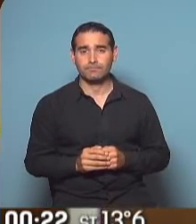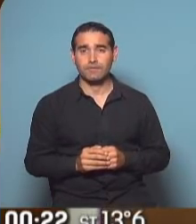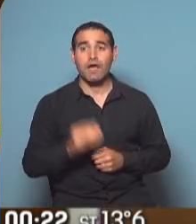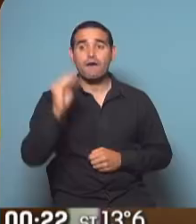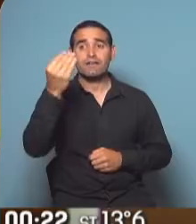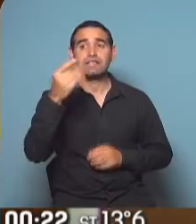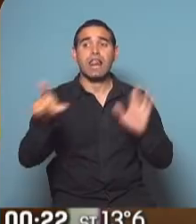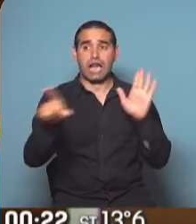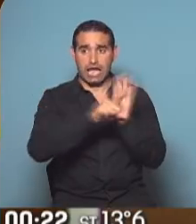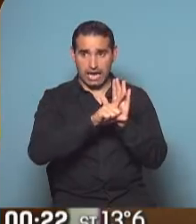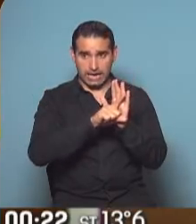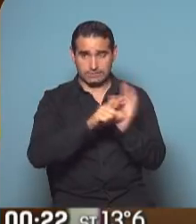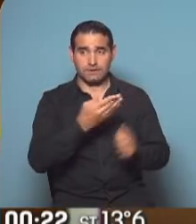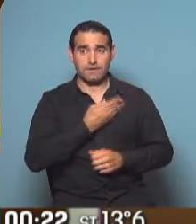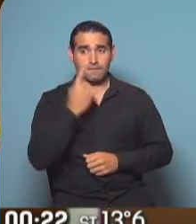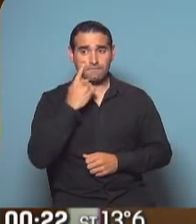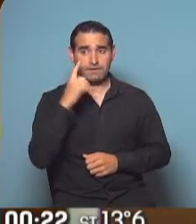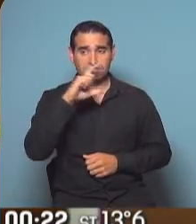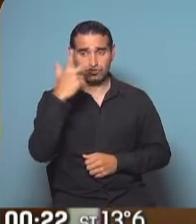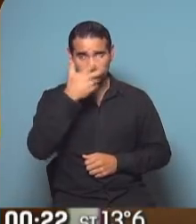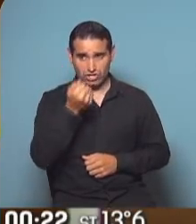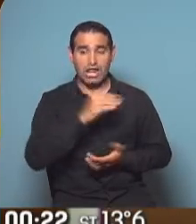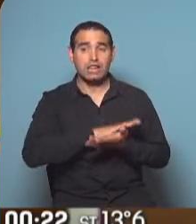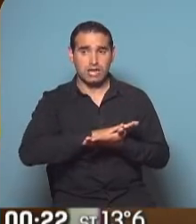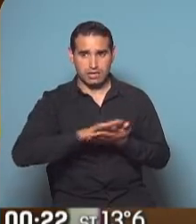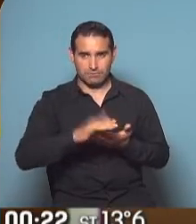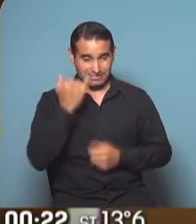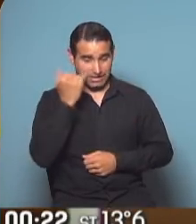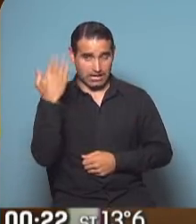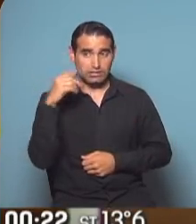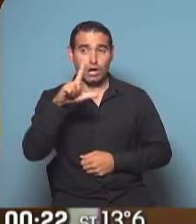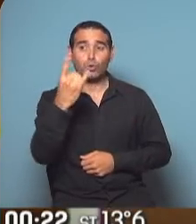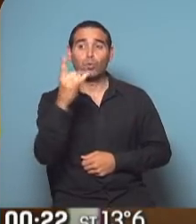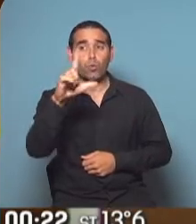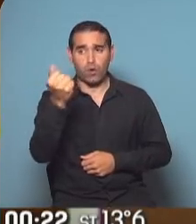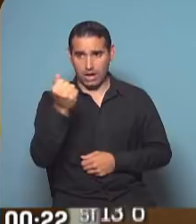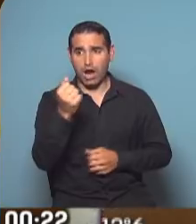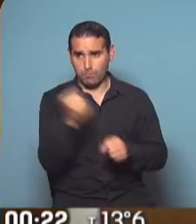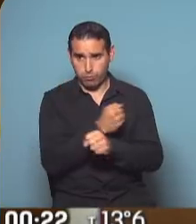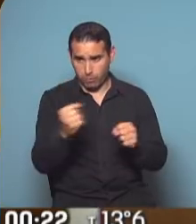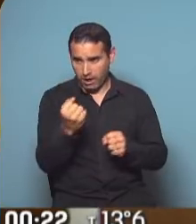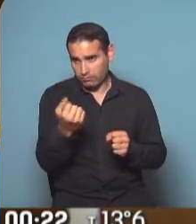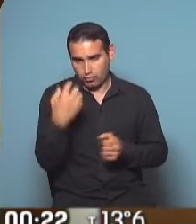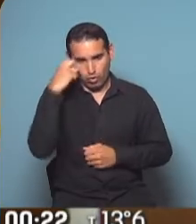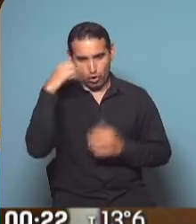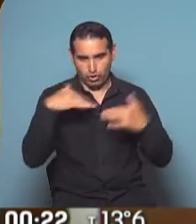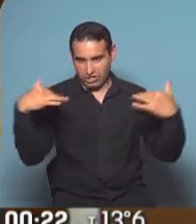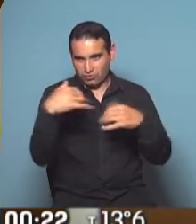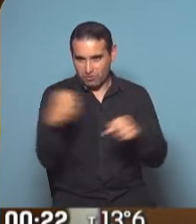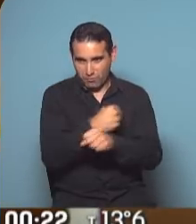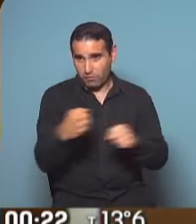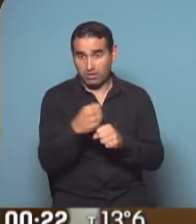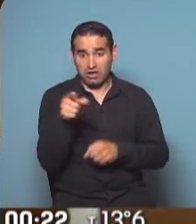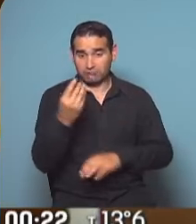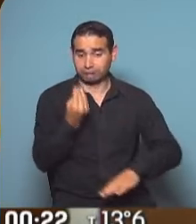la ley de ficha limpia que aprobó lula porque promulgó lula porque es una ley que sale el congreso naturalmente es que lula no puede ser